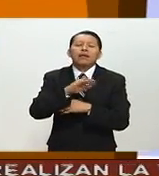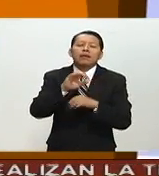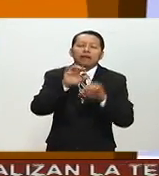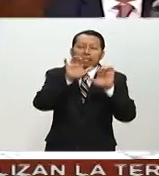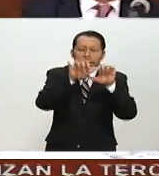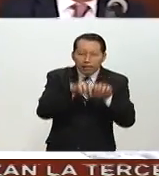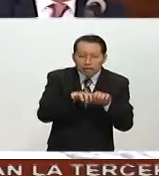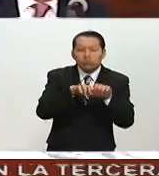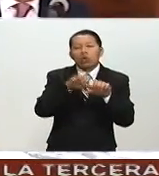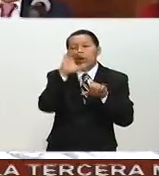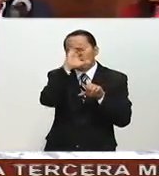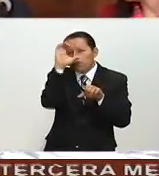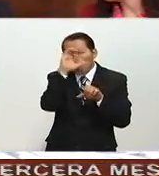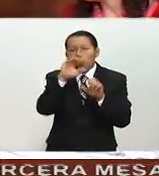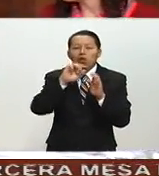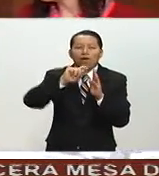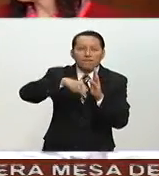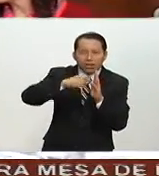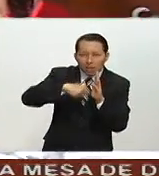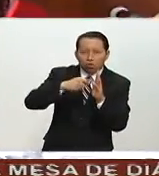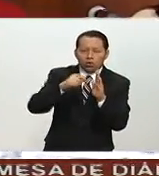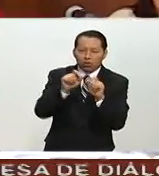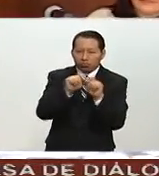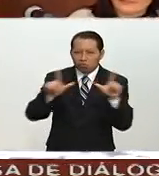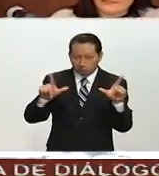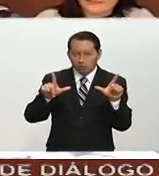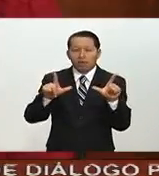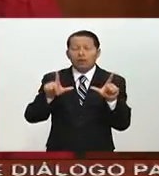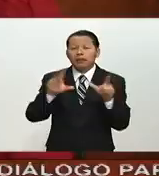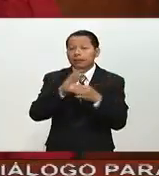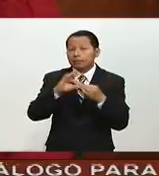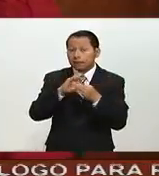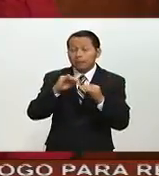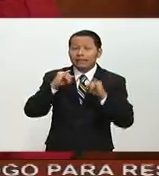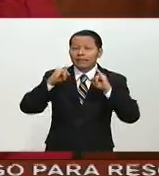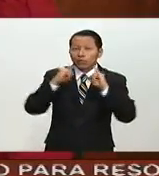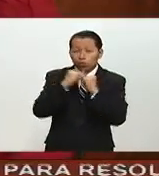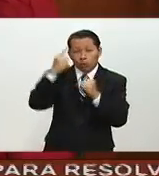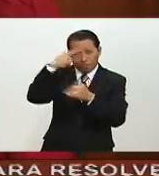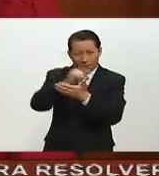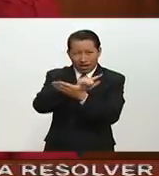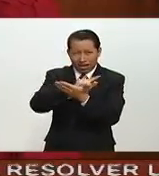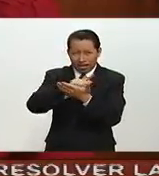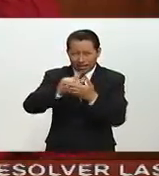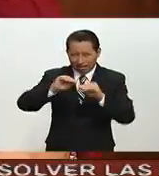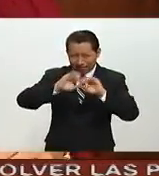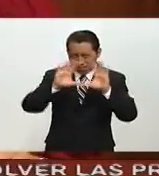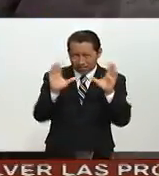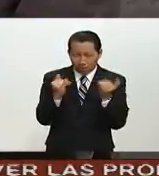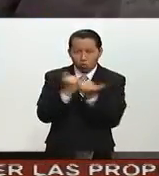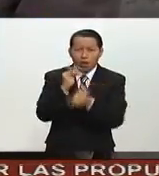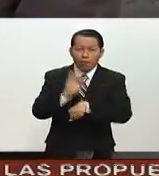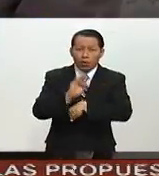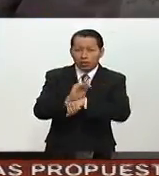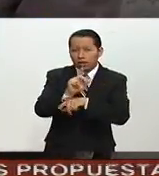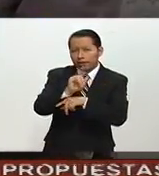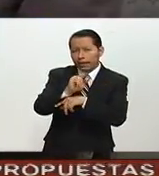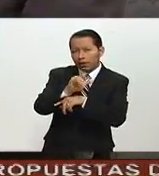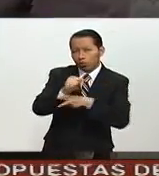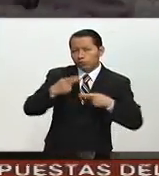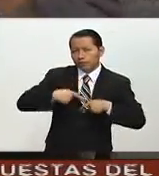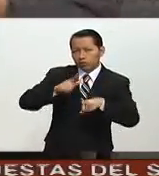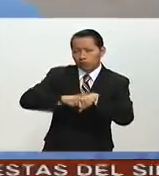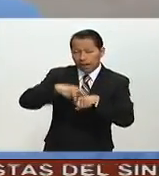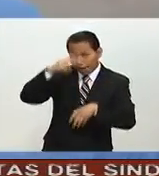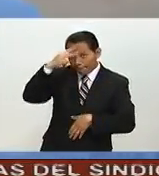o videos. El Instituto Nacional de Transparencia, Acceso a la Información y Protección de Datos Personales informó que México